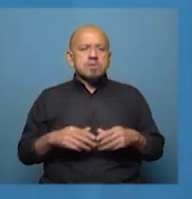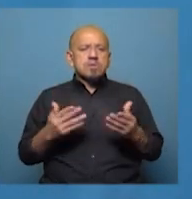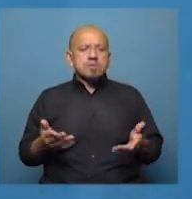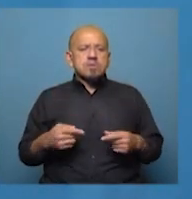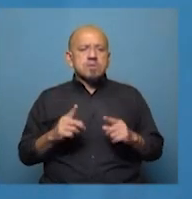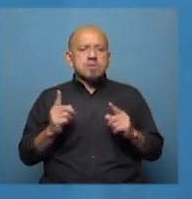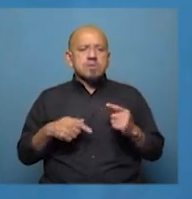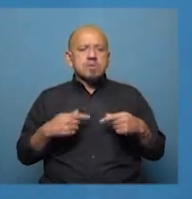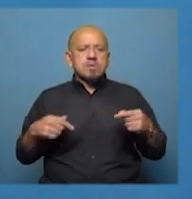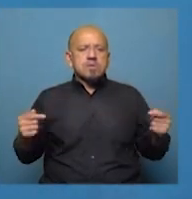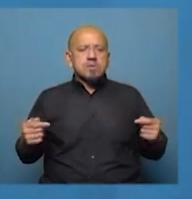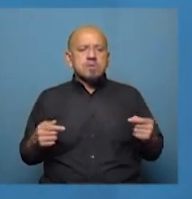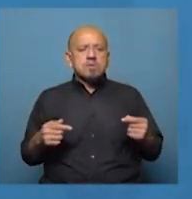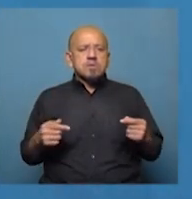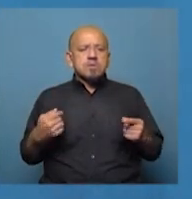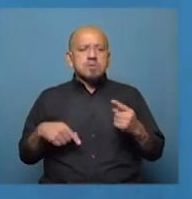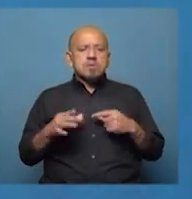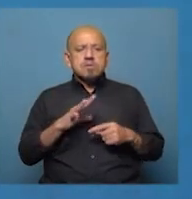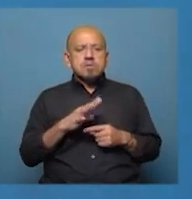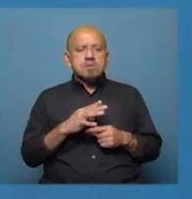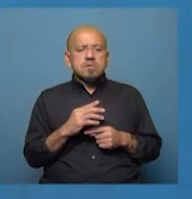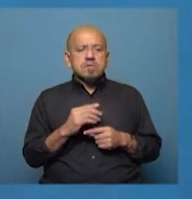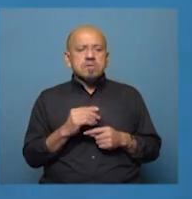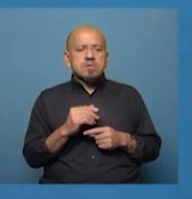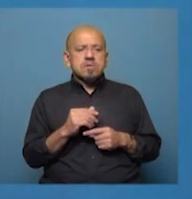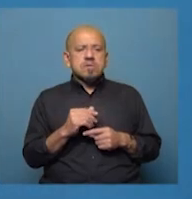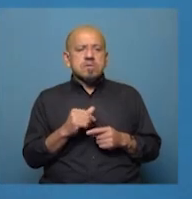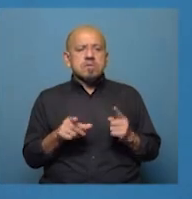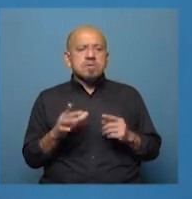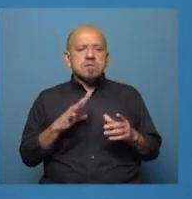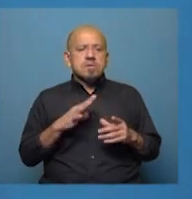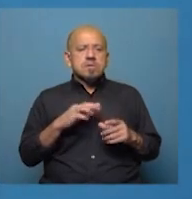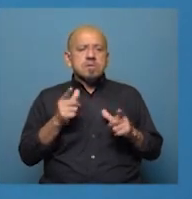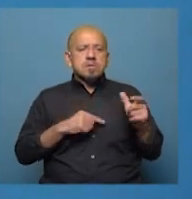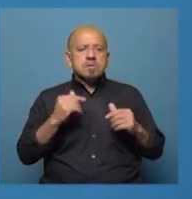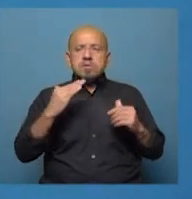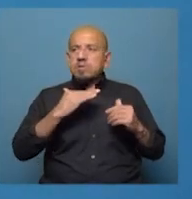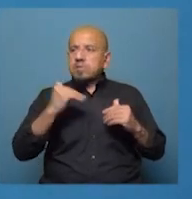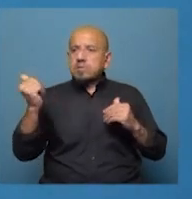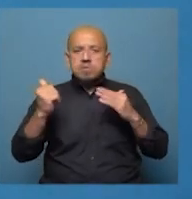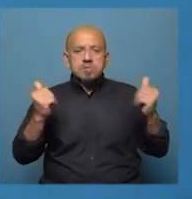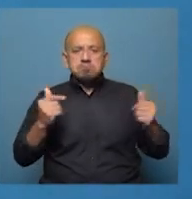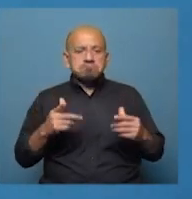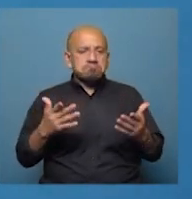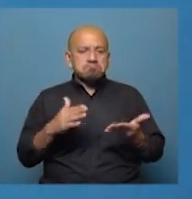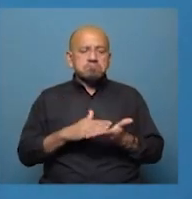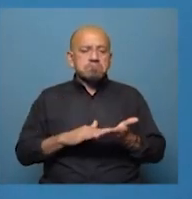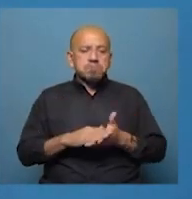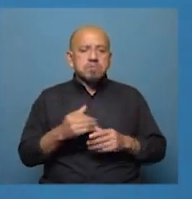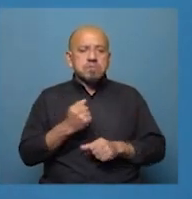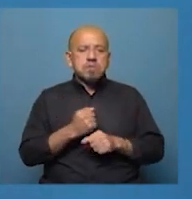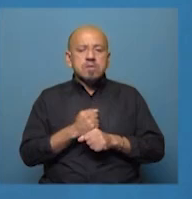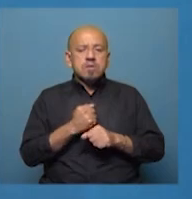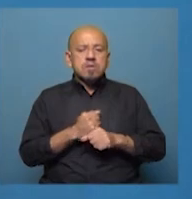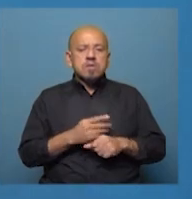cosas que son elementales hay gente que este no ha sido convocada a trabajar por Ninguno de los prestadores estamos hablando de